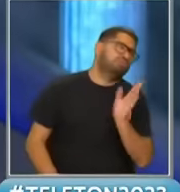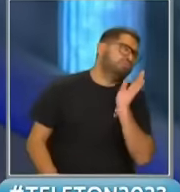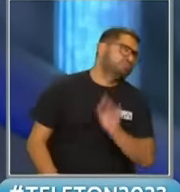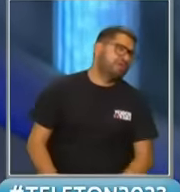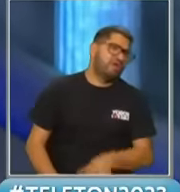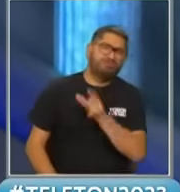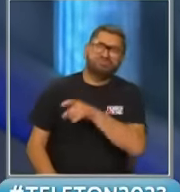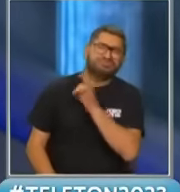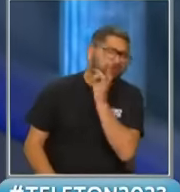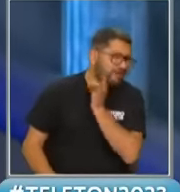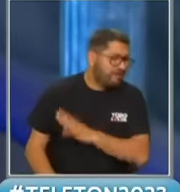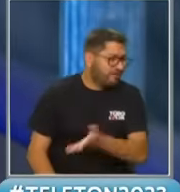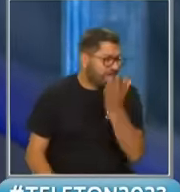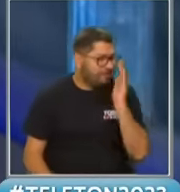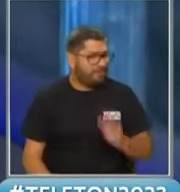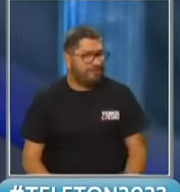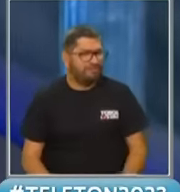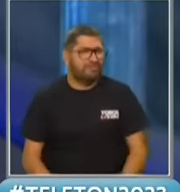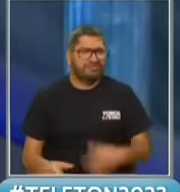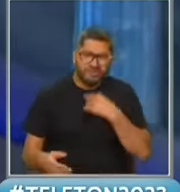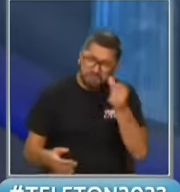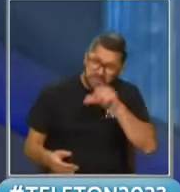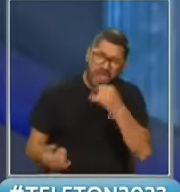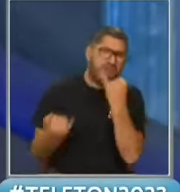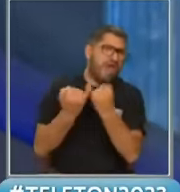chileno. Le dije, sí, pues amigo, no me hagas